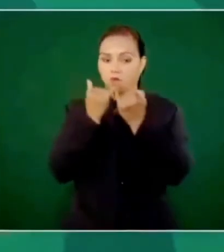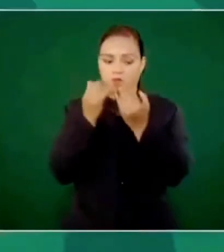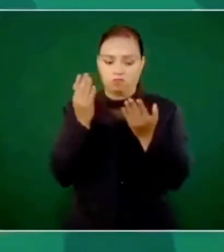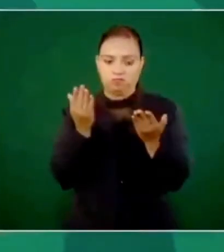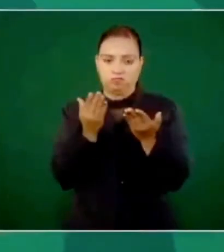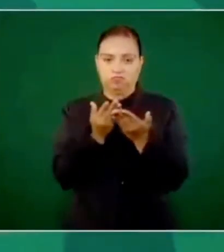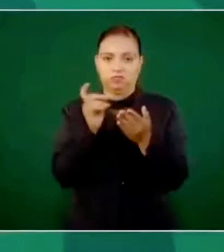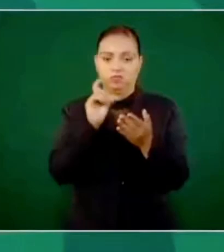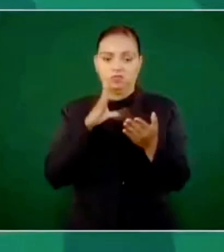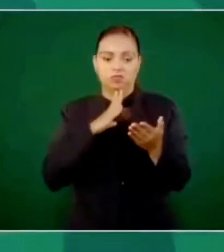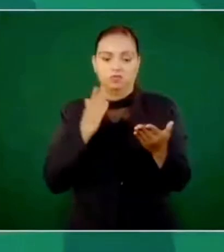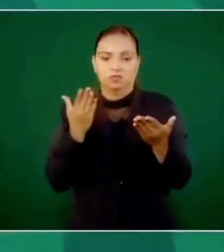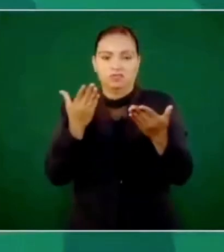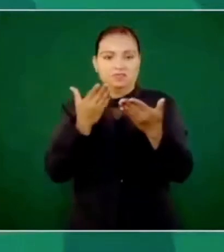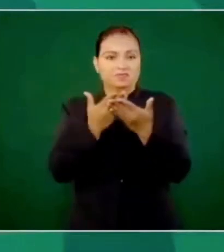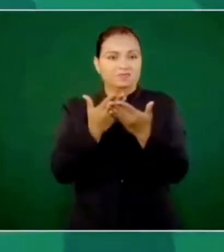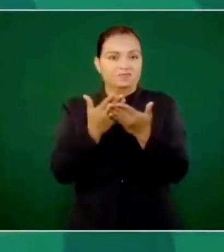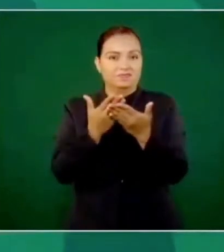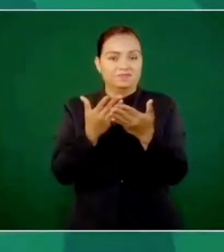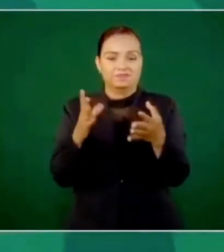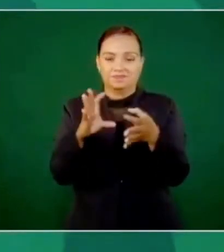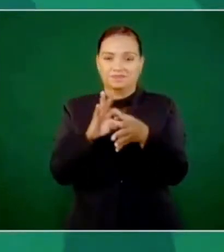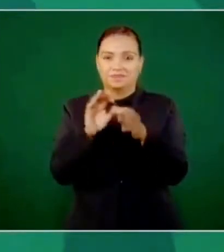cuando existe esta asociación delictuosa,